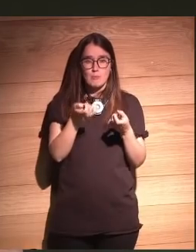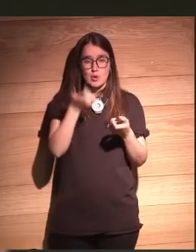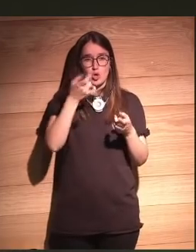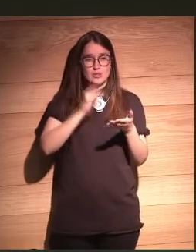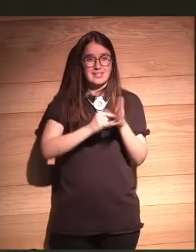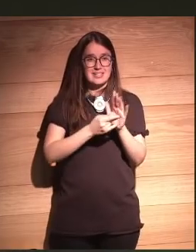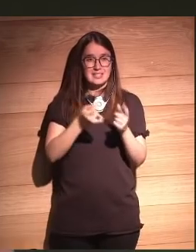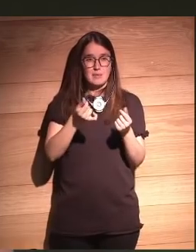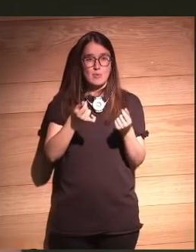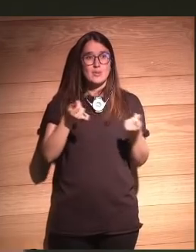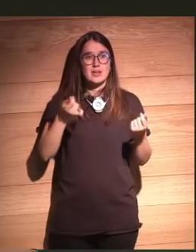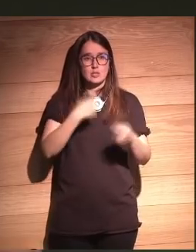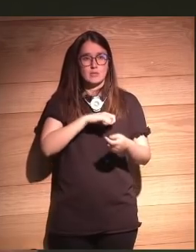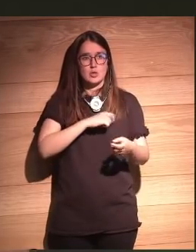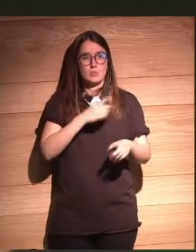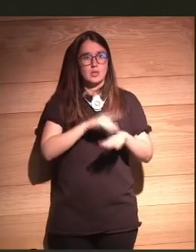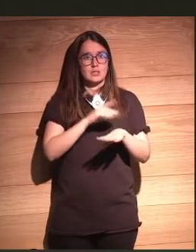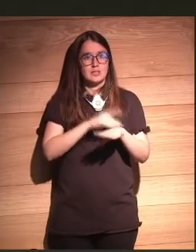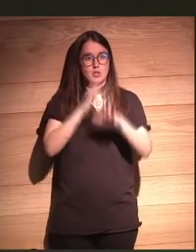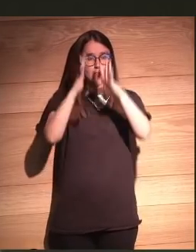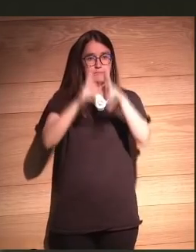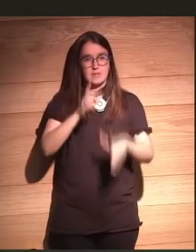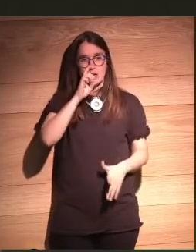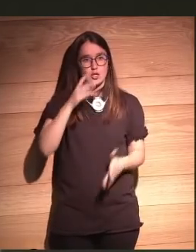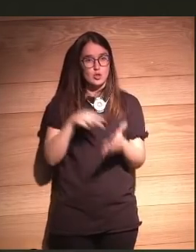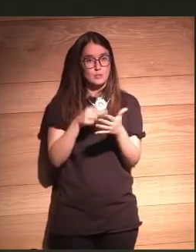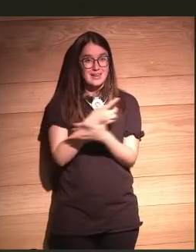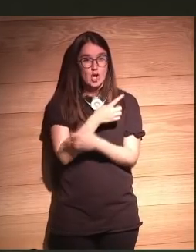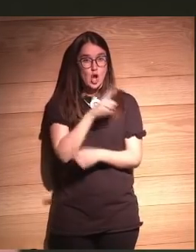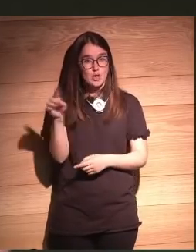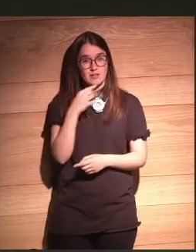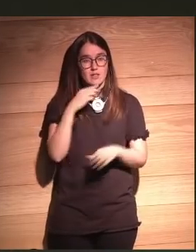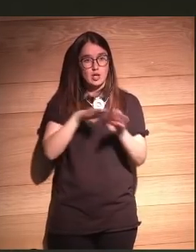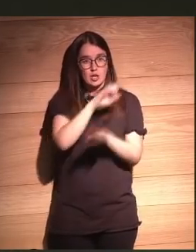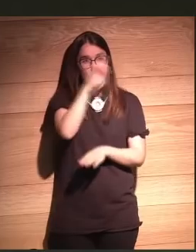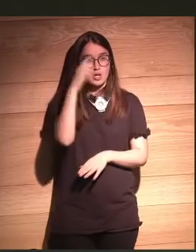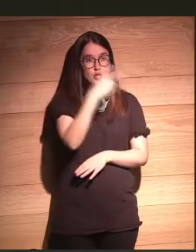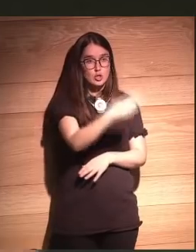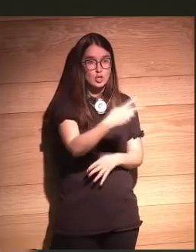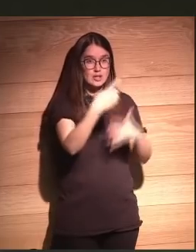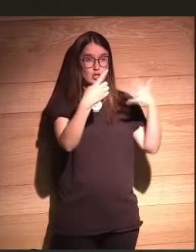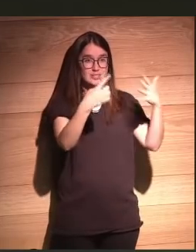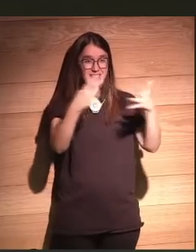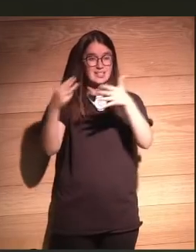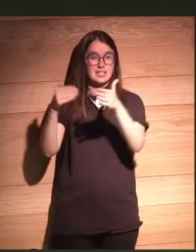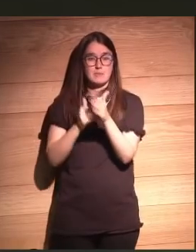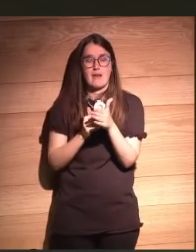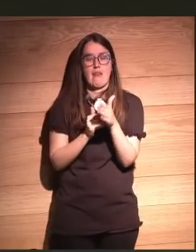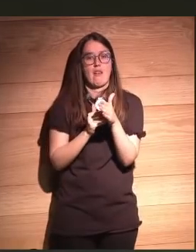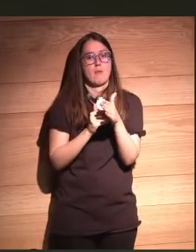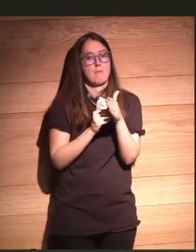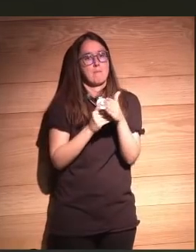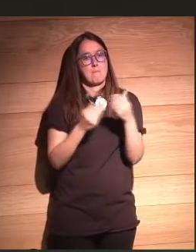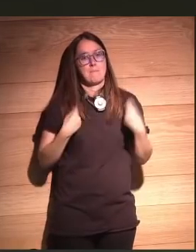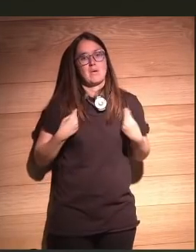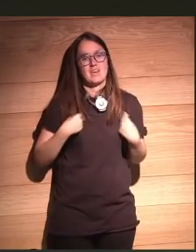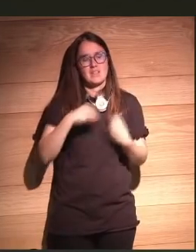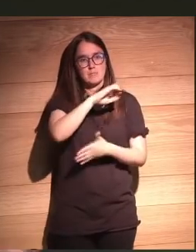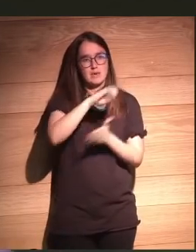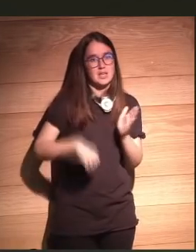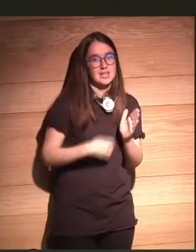inmobiliario español, pero uno que tenemos son los datos del censo del 2011, que dicen que en la Comunidad de Madrid hay 263.000 viviendas vacías y en Madrid